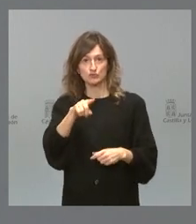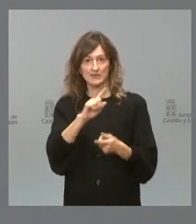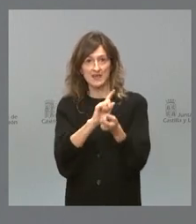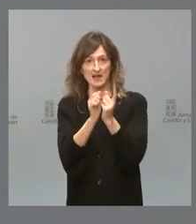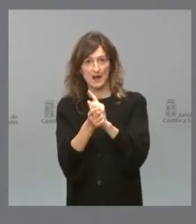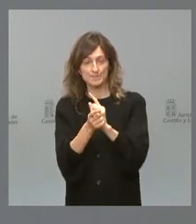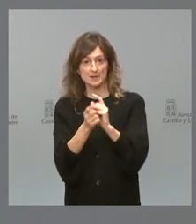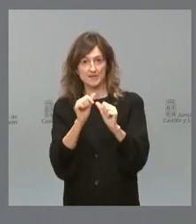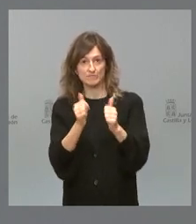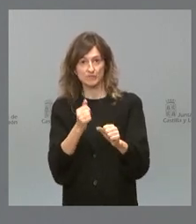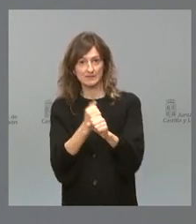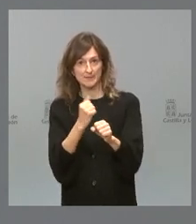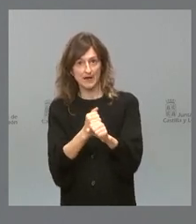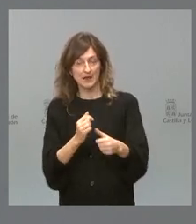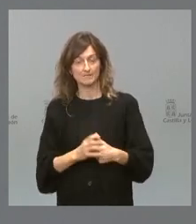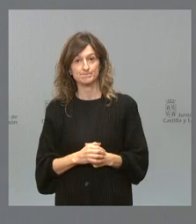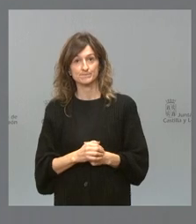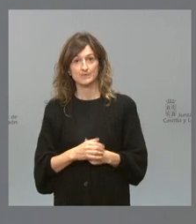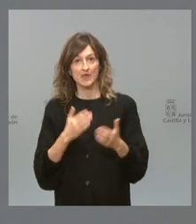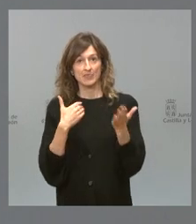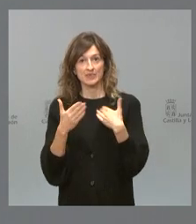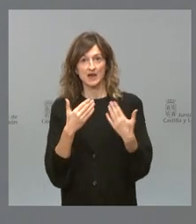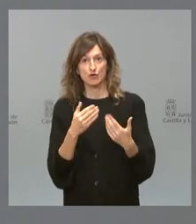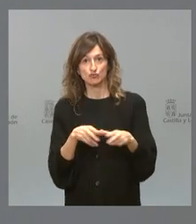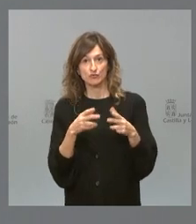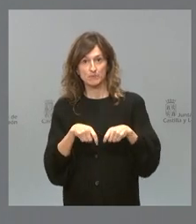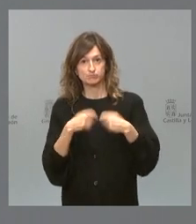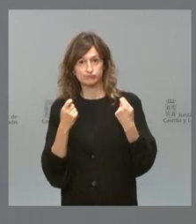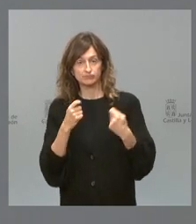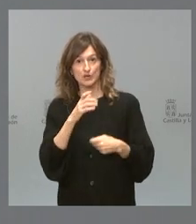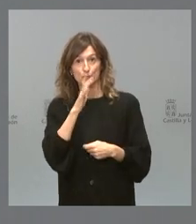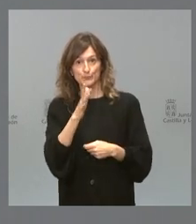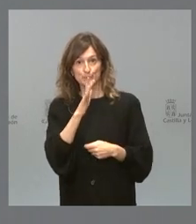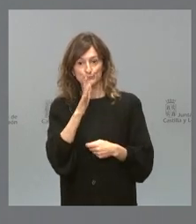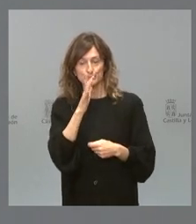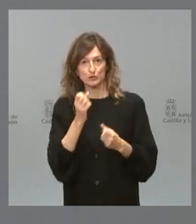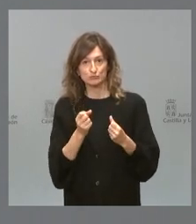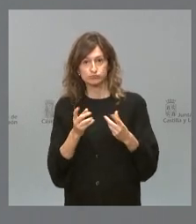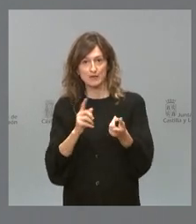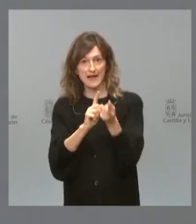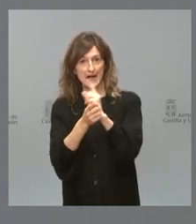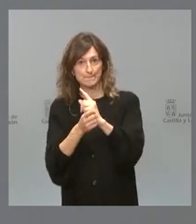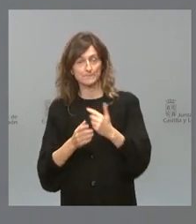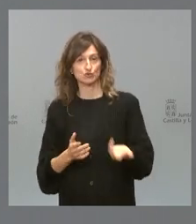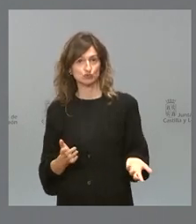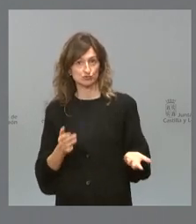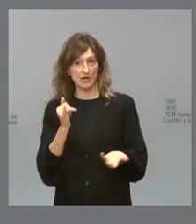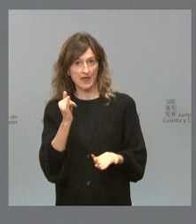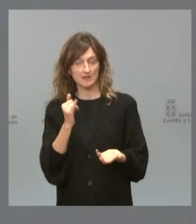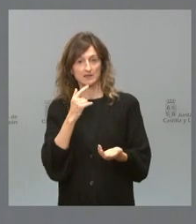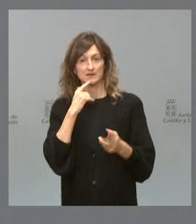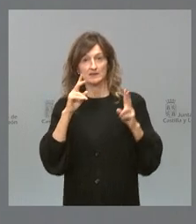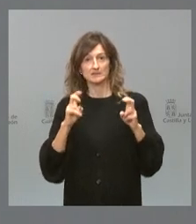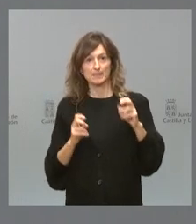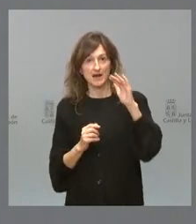cambiado la forma de hacer las cosas el diálogo social se rompe porque hay una serie de cambios no de reducción